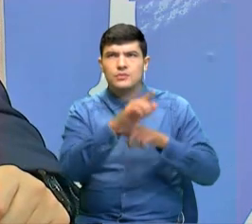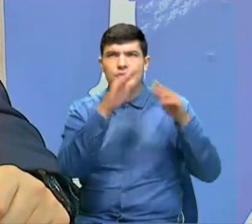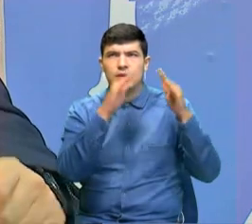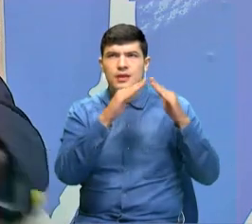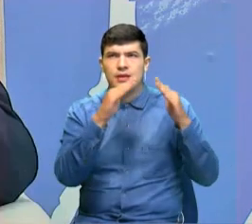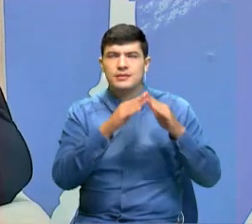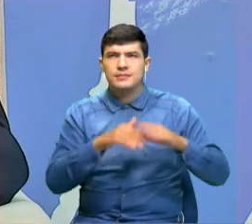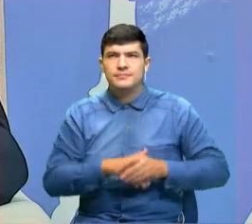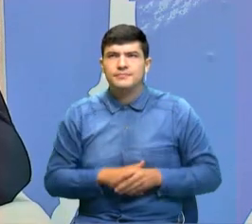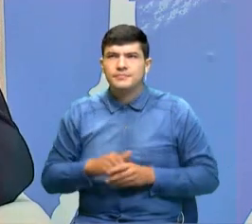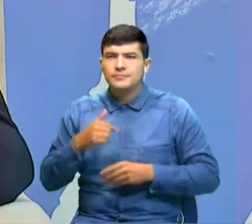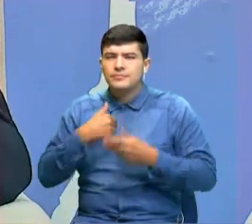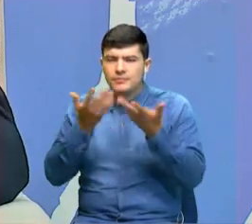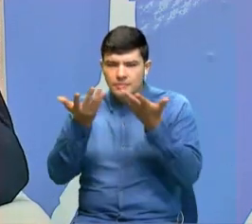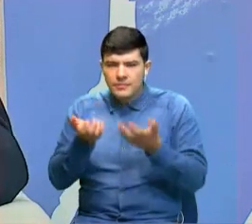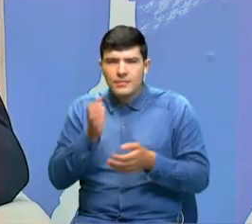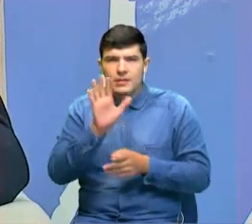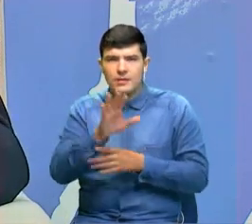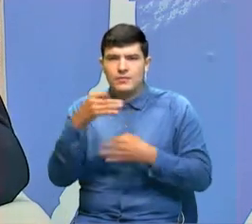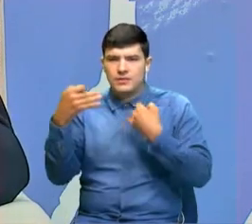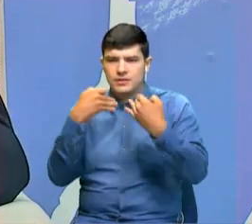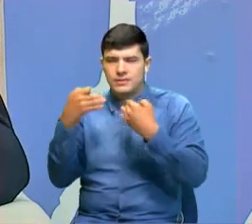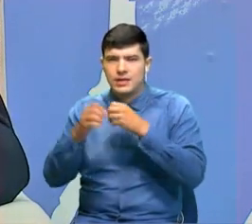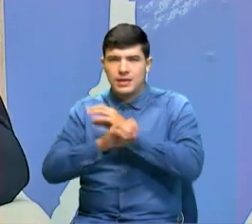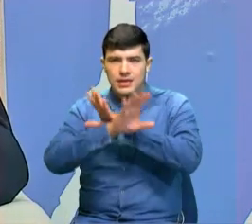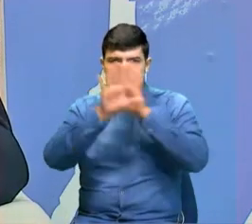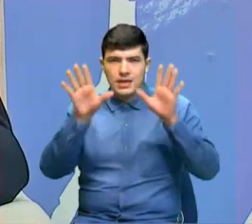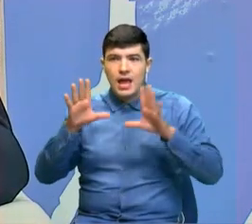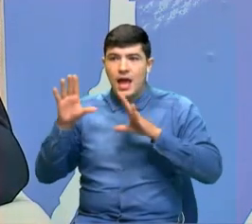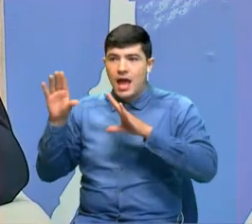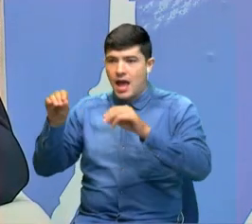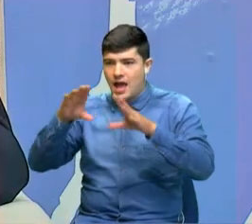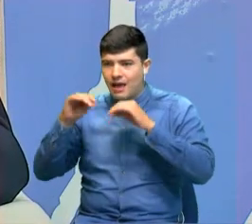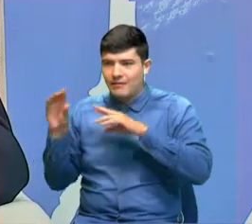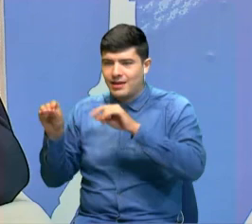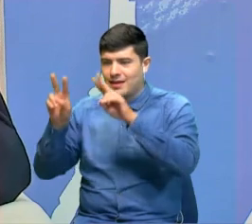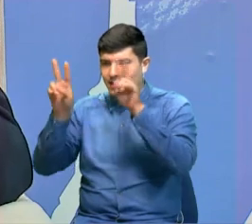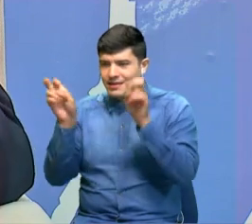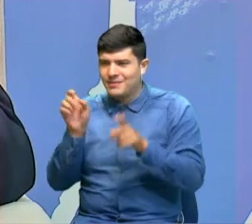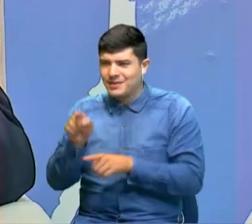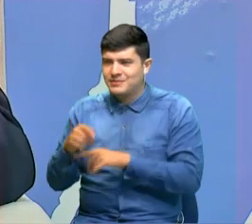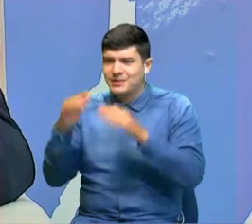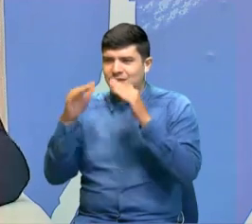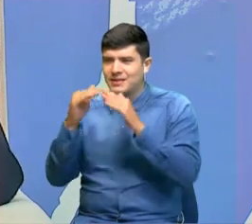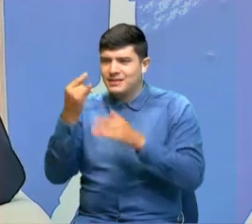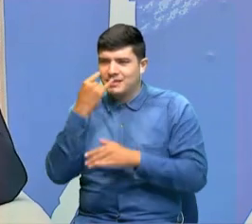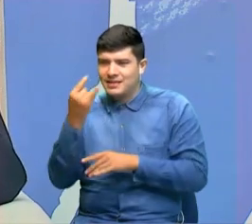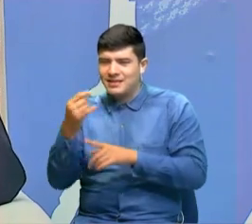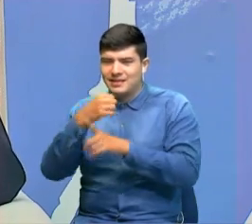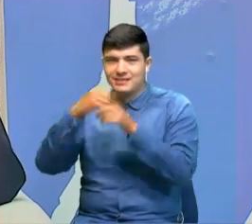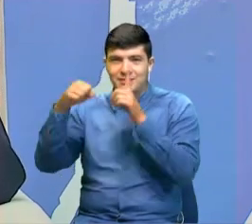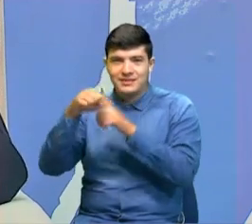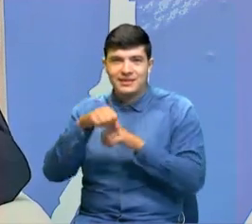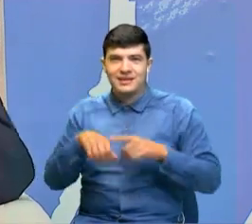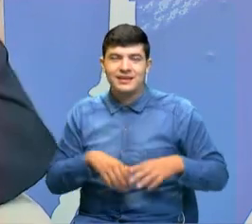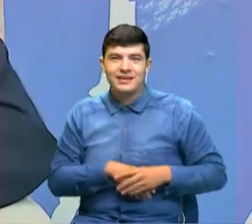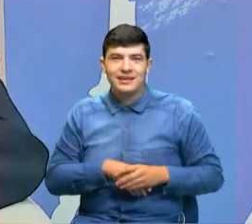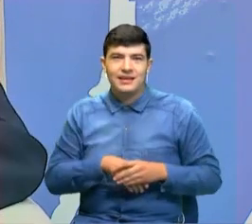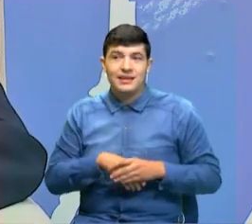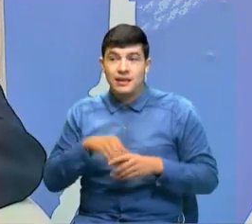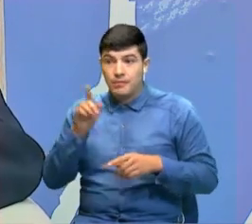urbanizaciones. Pues que quiero que usted nos aclare, hablan acerca de una vivienda de interés social. Hay